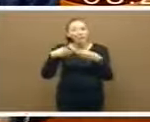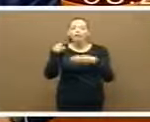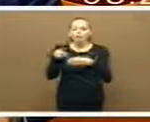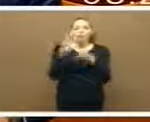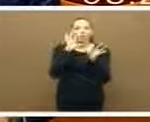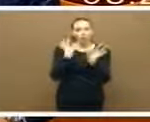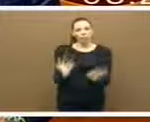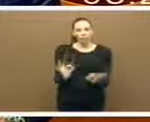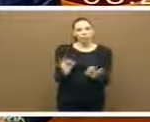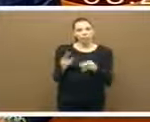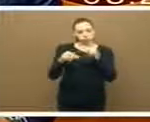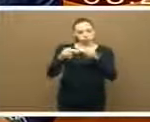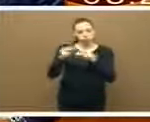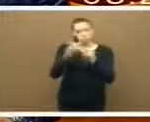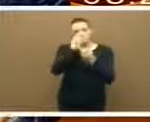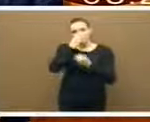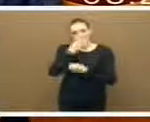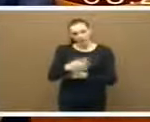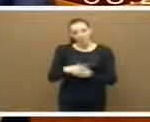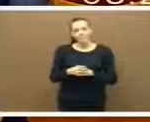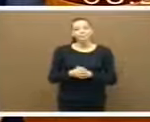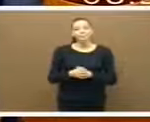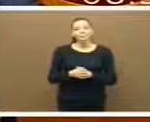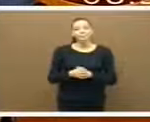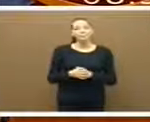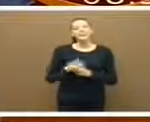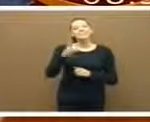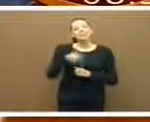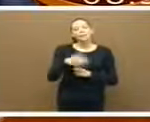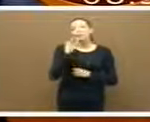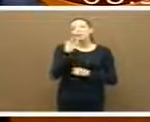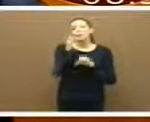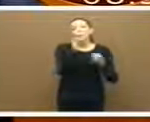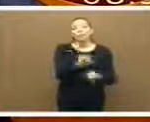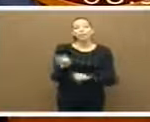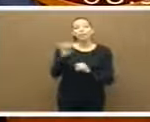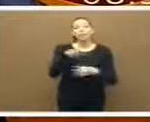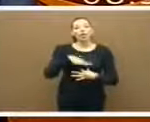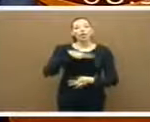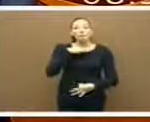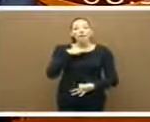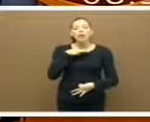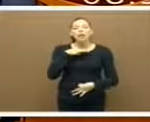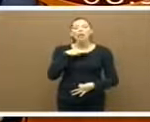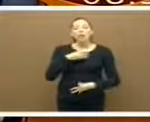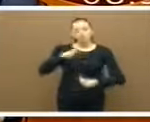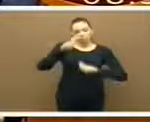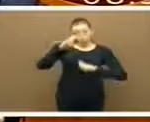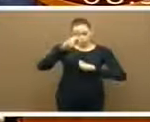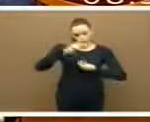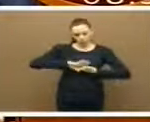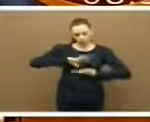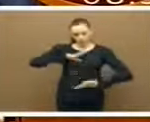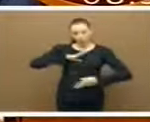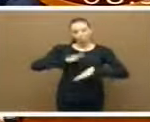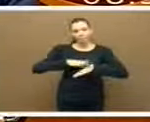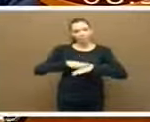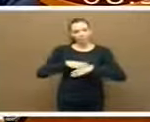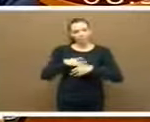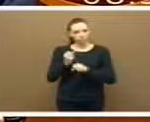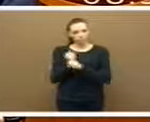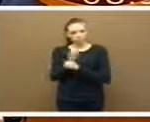que se adecúen en sus labores y en sus funciones en la participación en los festejos taurinos populares, dándole formación a las